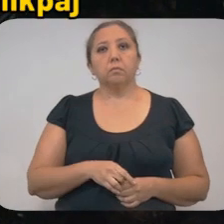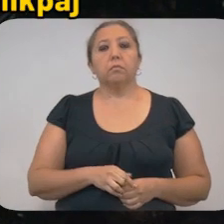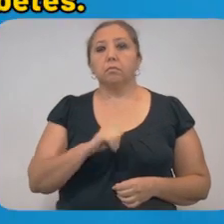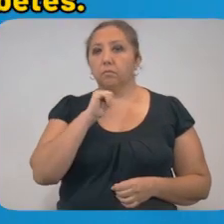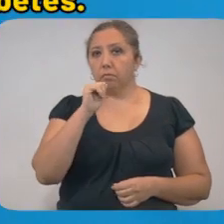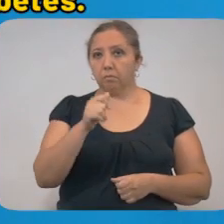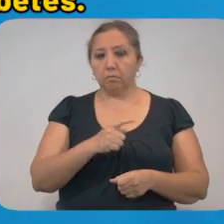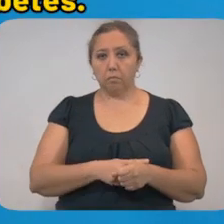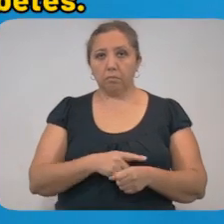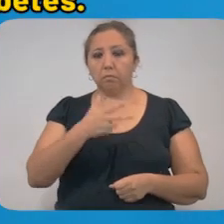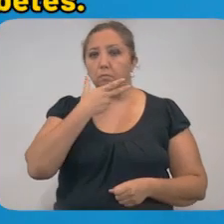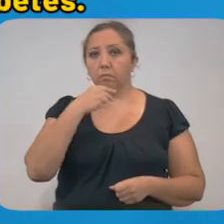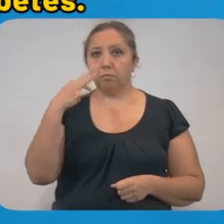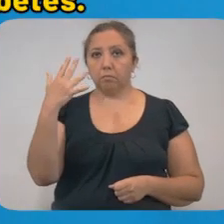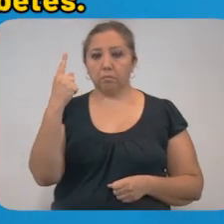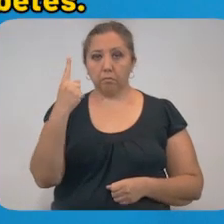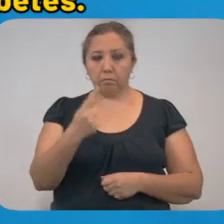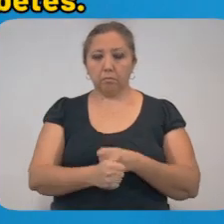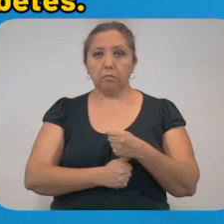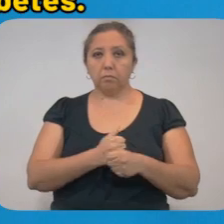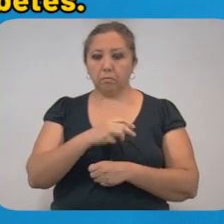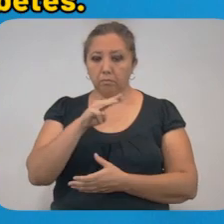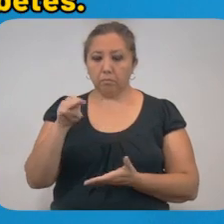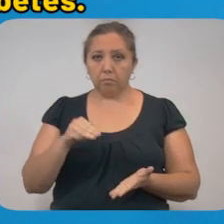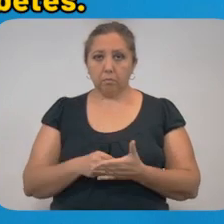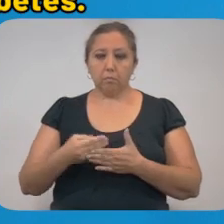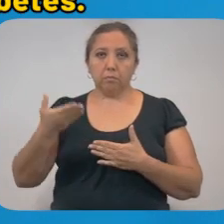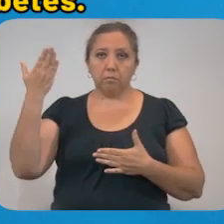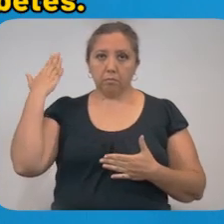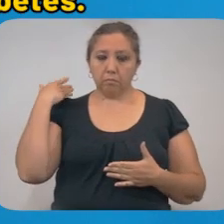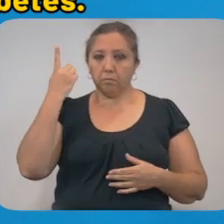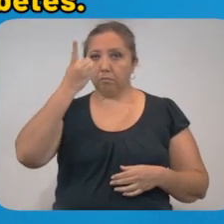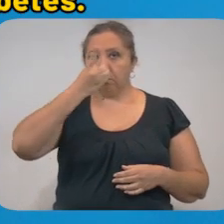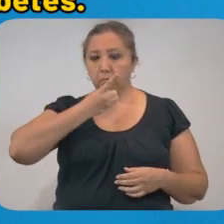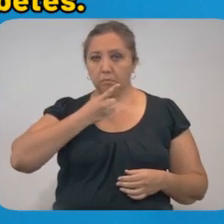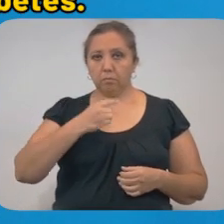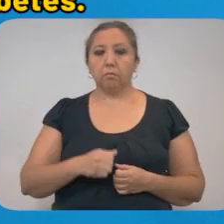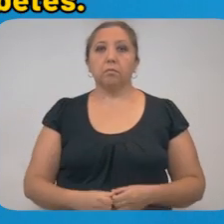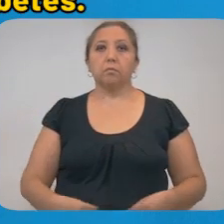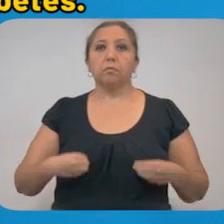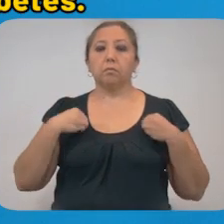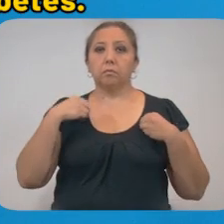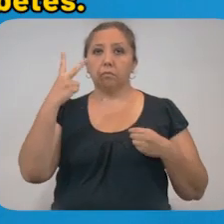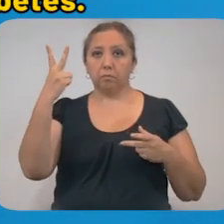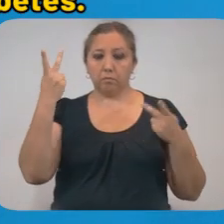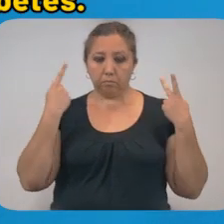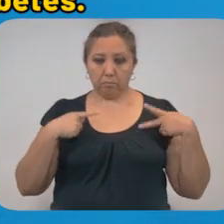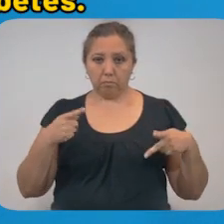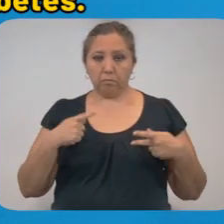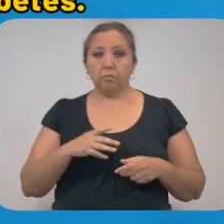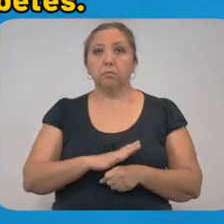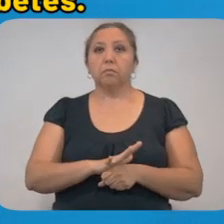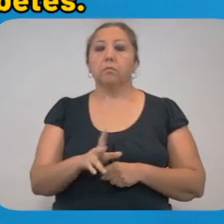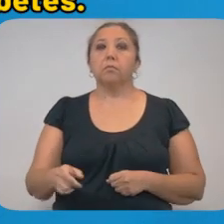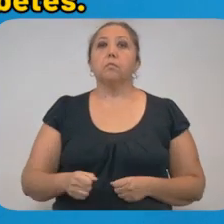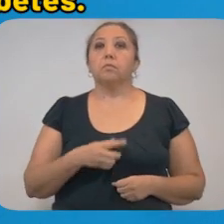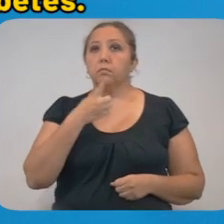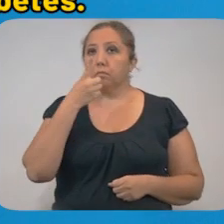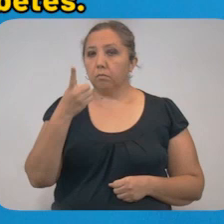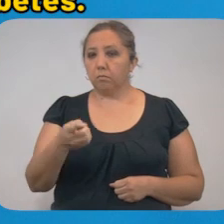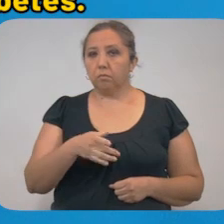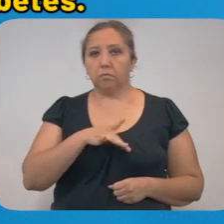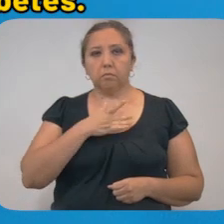asintomáticos. Hombre de 51 años de Mérida, con antecedente de diabetes. Convivía con 2 contactos, los cuales se